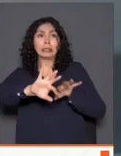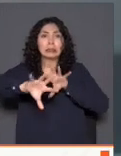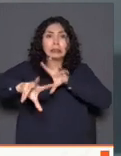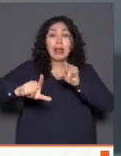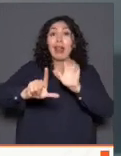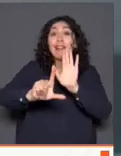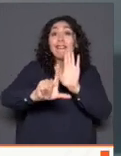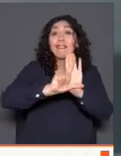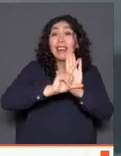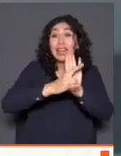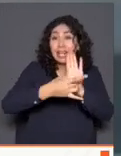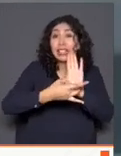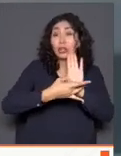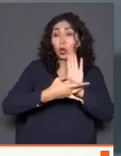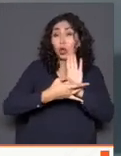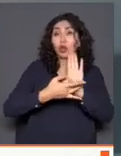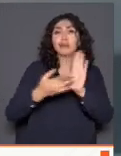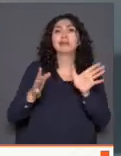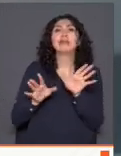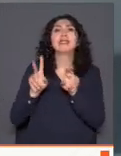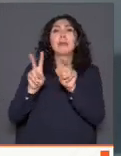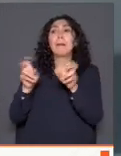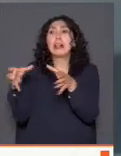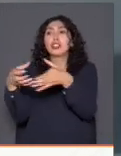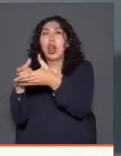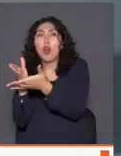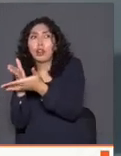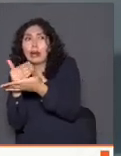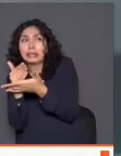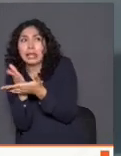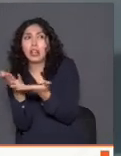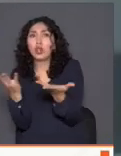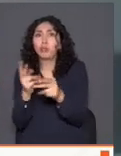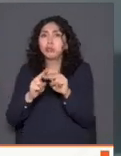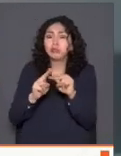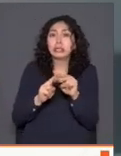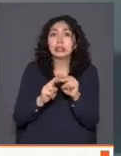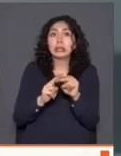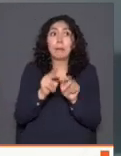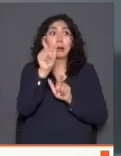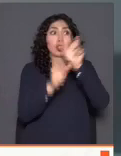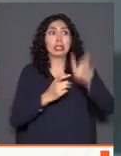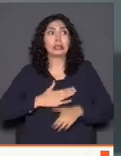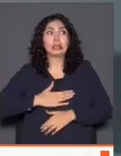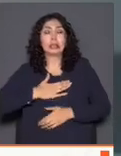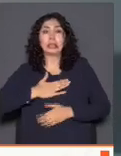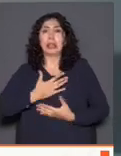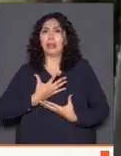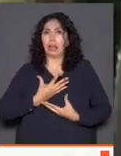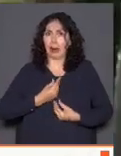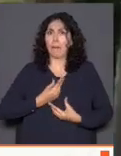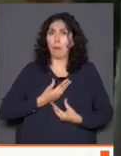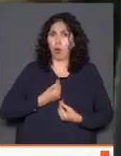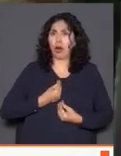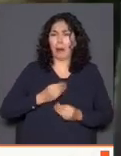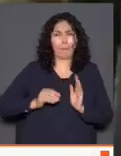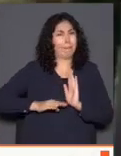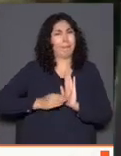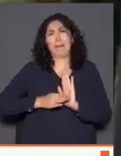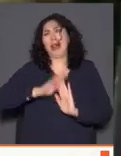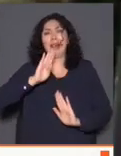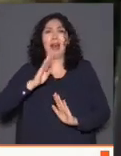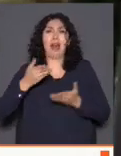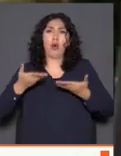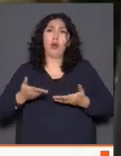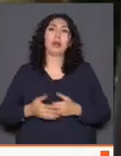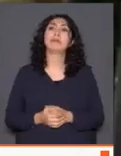ser vinculables a crimen organizado está generando hoy día una percepción de temor que es la más alta que hemos tenido en los últimos 20 años. Escenario de inseguridad que